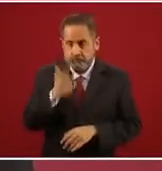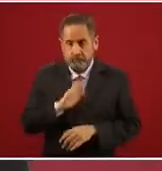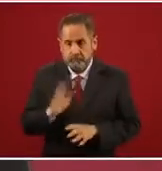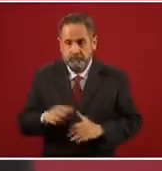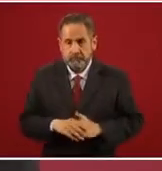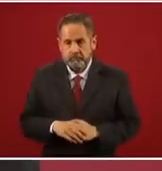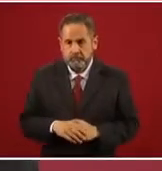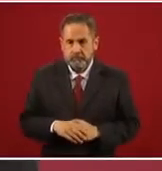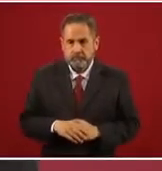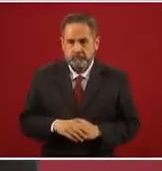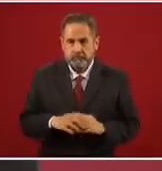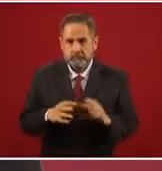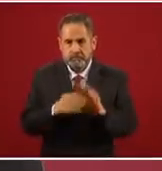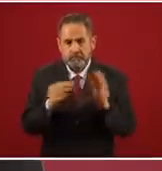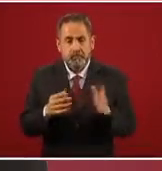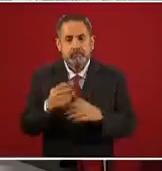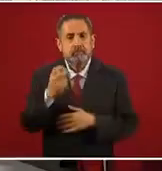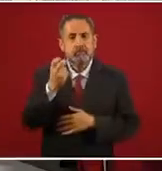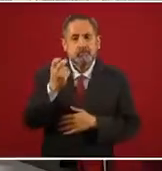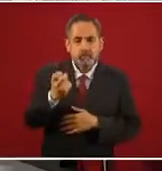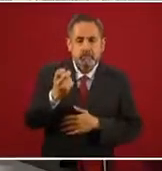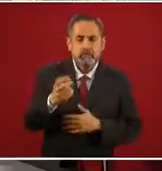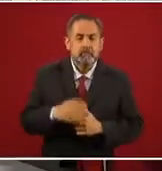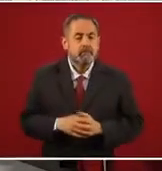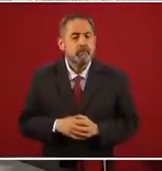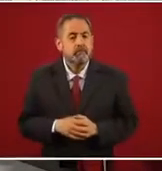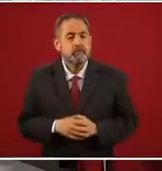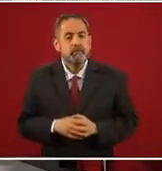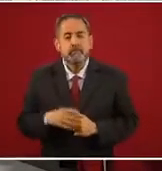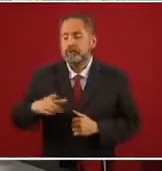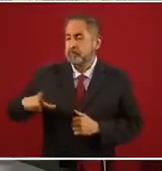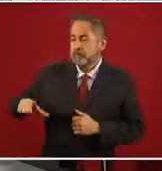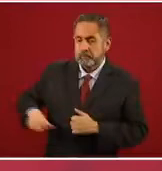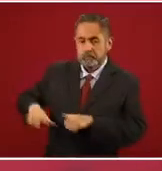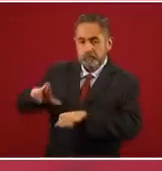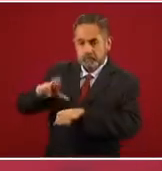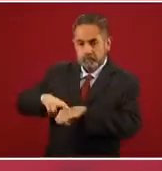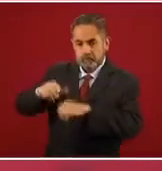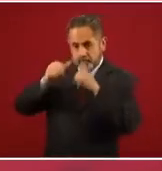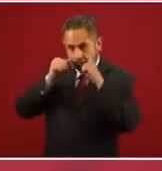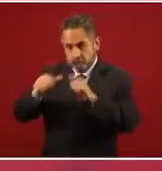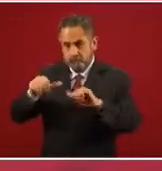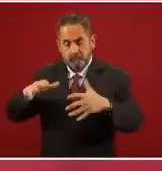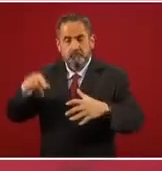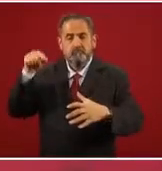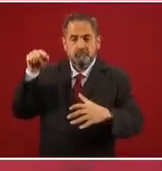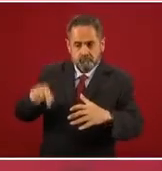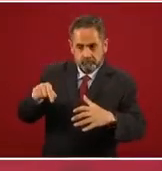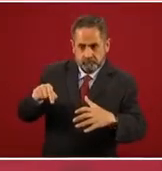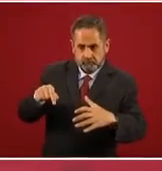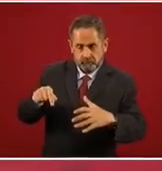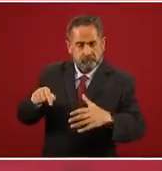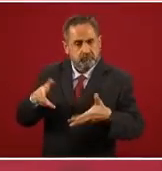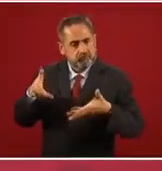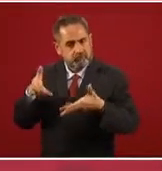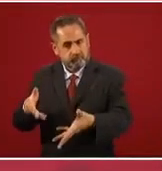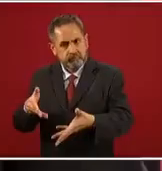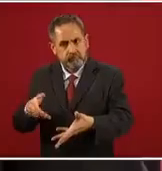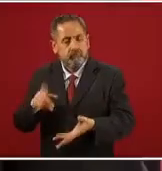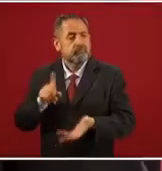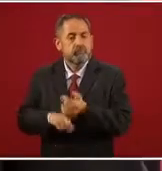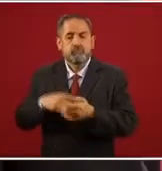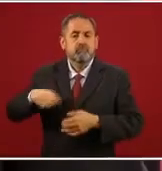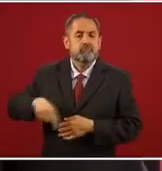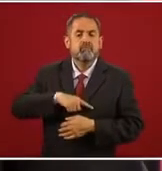Reitero, o sea, entonces la pregunta, presidente. Entonces, que el gobernador atienda este asunto por lo que corresponde a